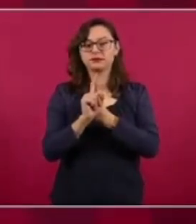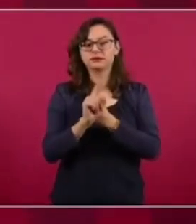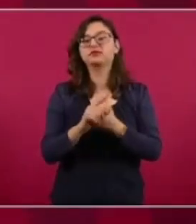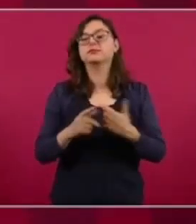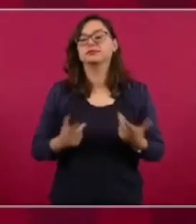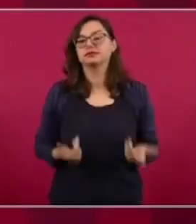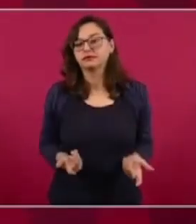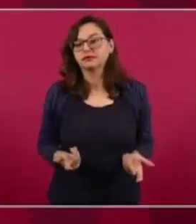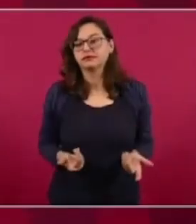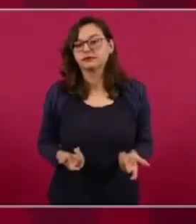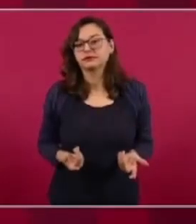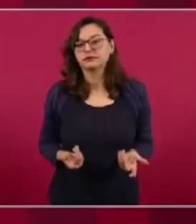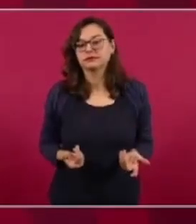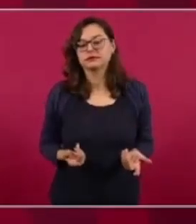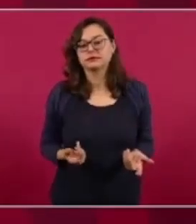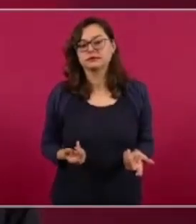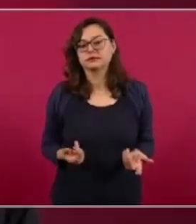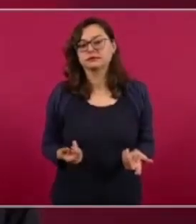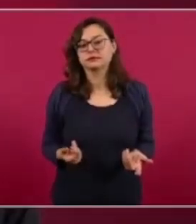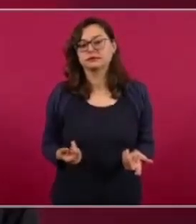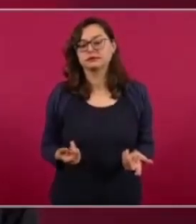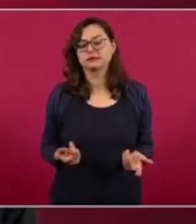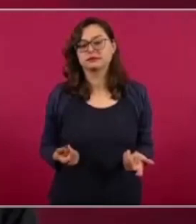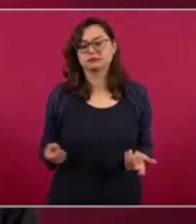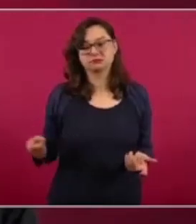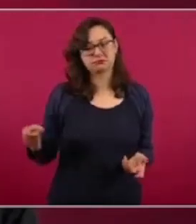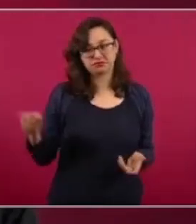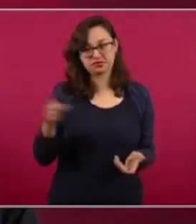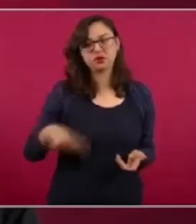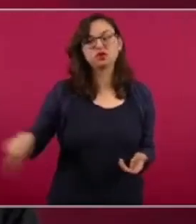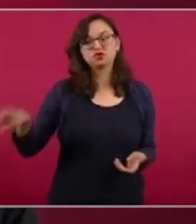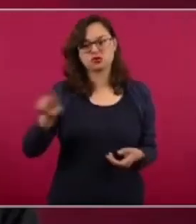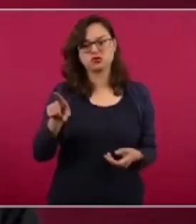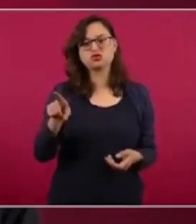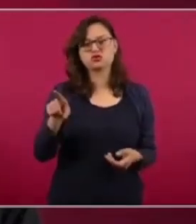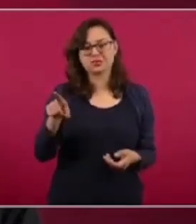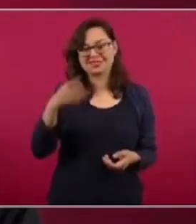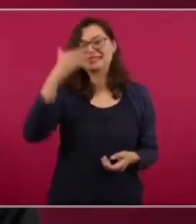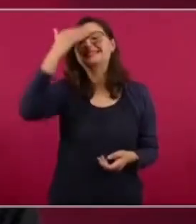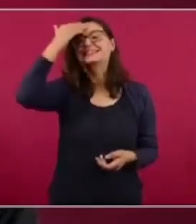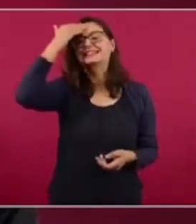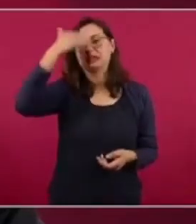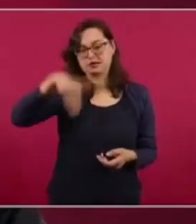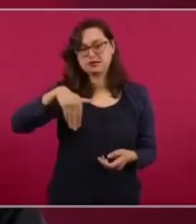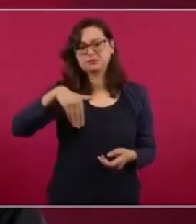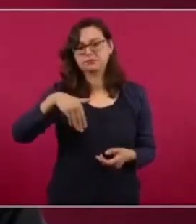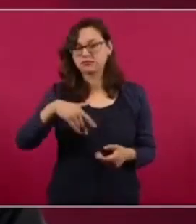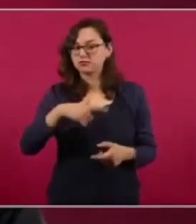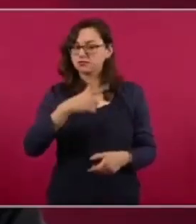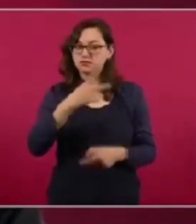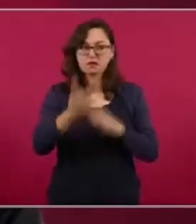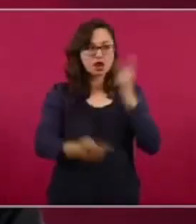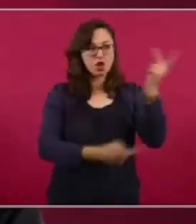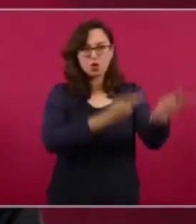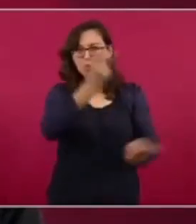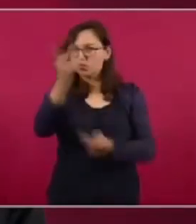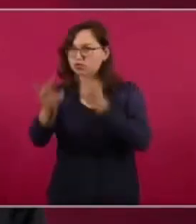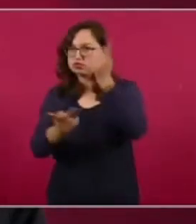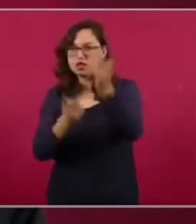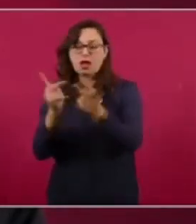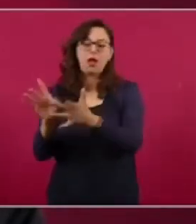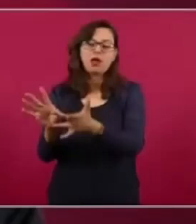ellos, ¿sí?, estoy seguro que reconocen que esto es lo mejor,